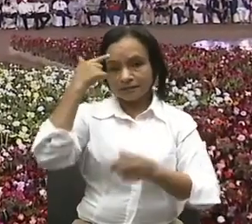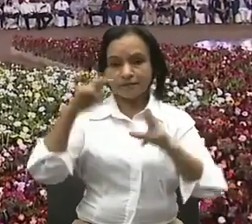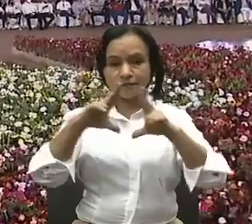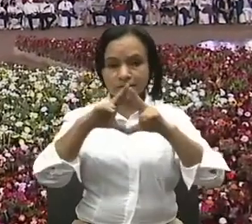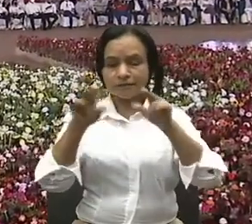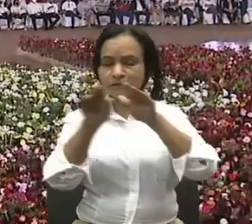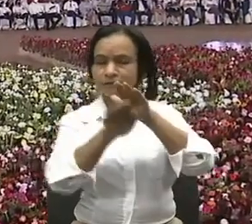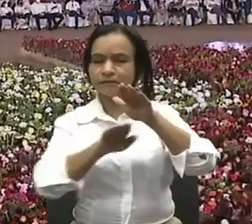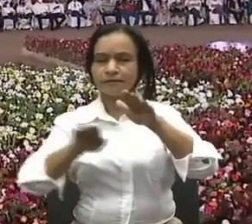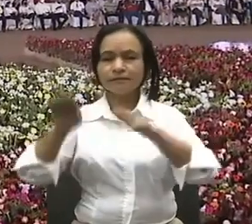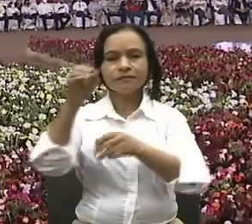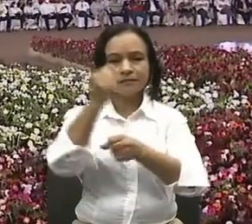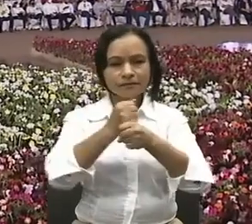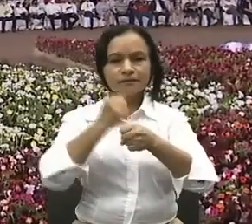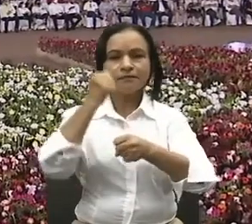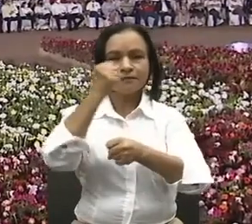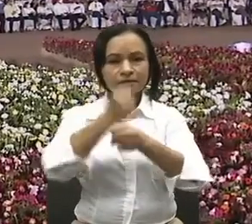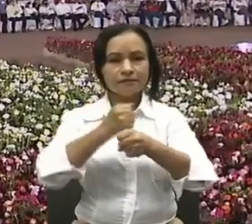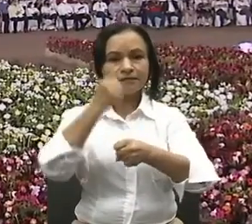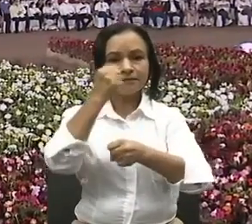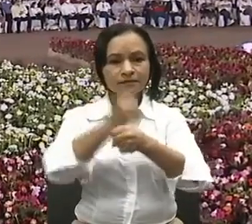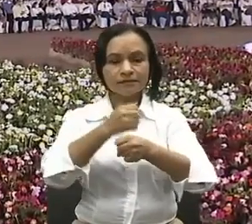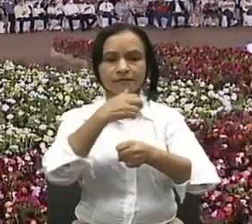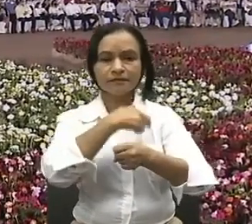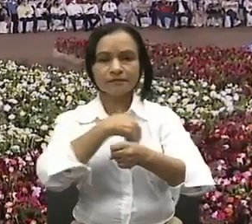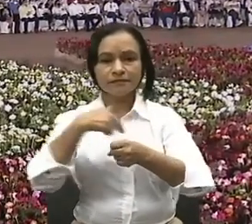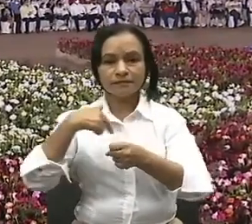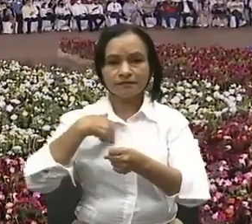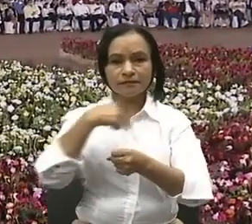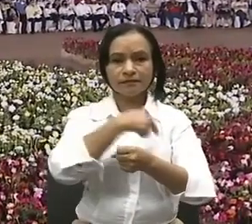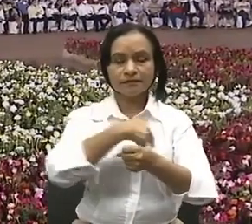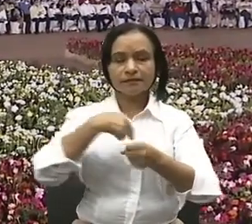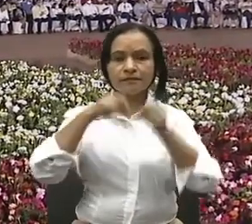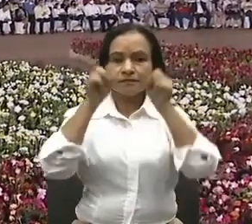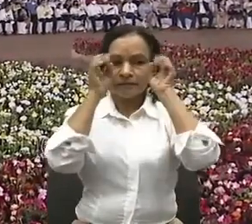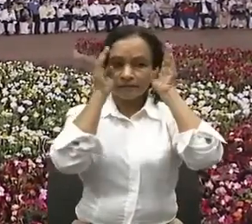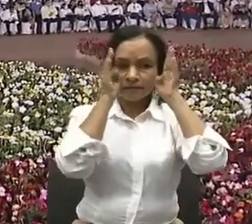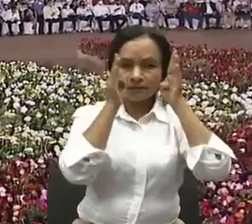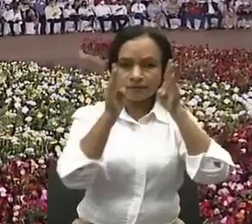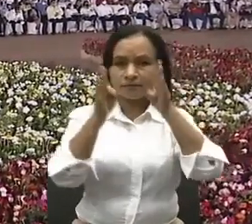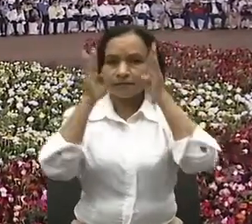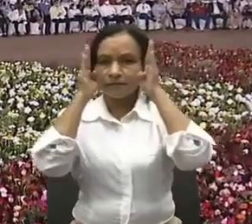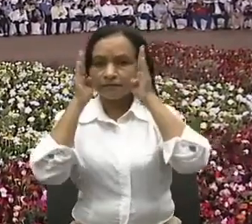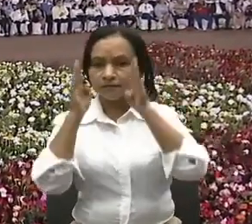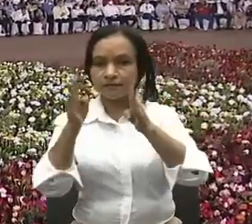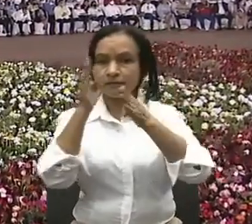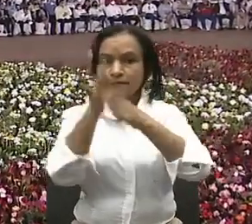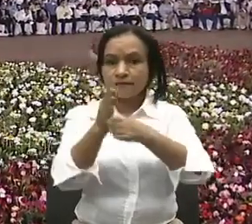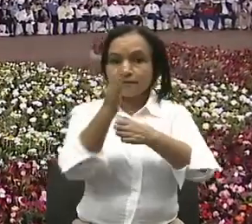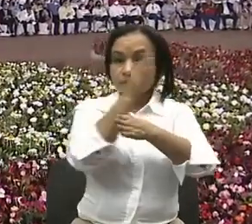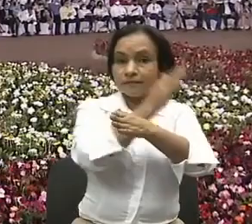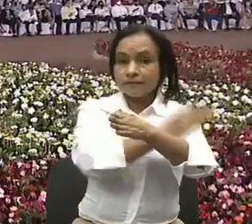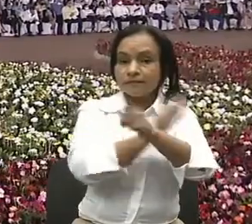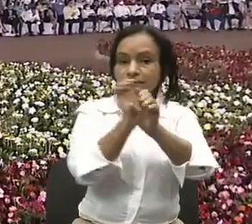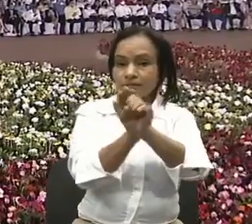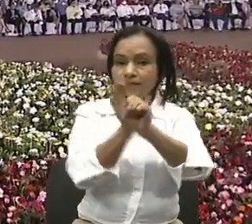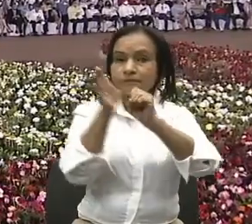hemos trabajado creando condiciones para poder atender a la población aún antes de esta pandemia.